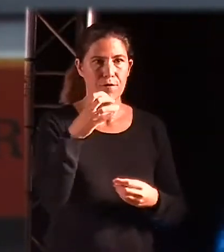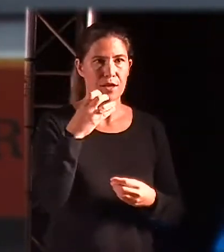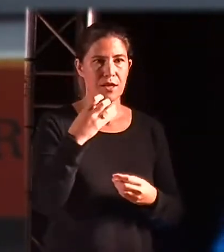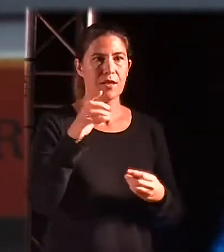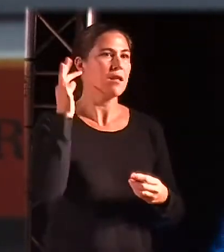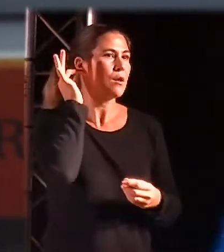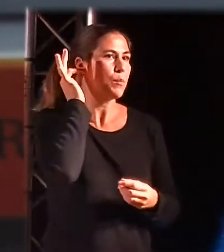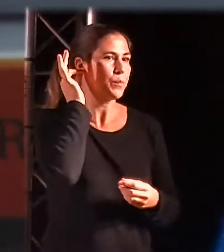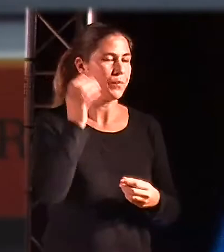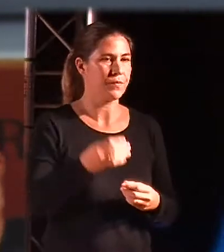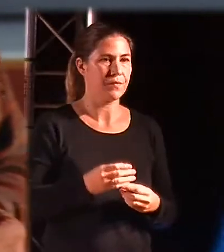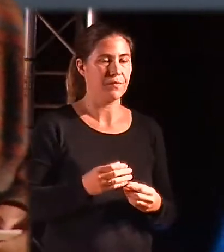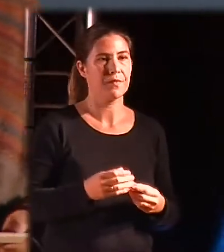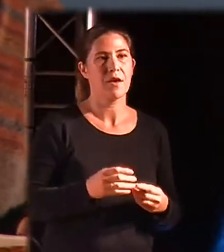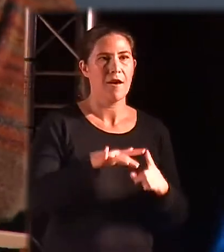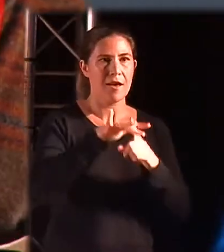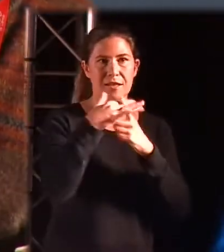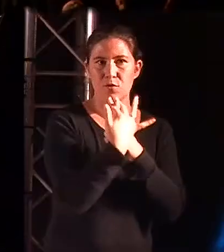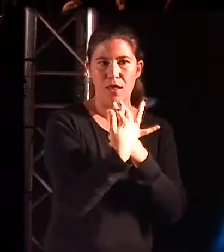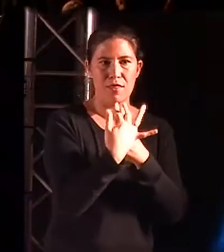auxilio. Error de contexto.